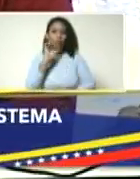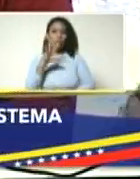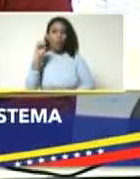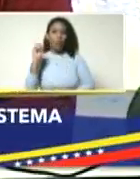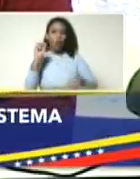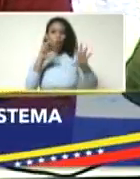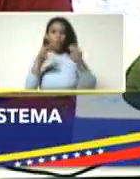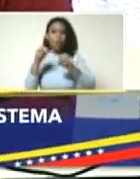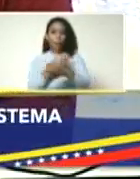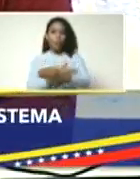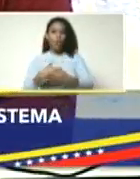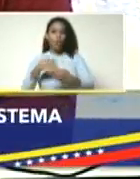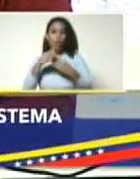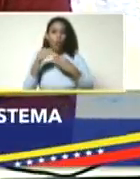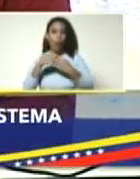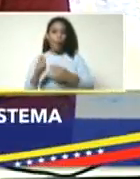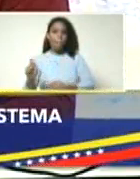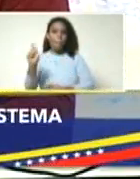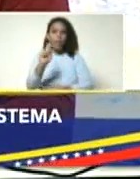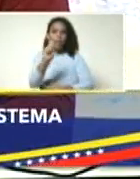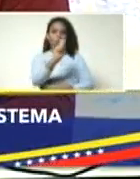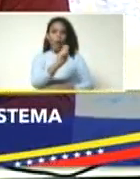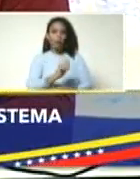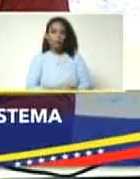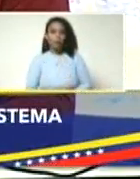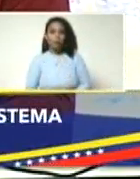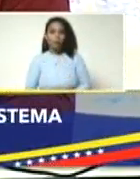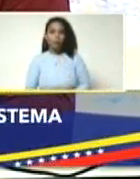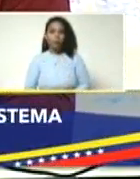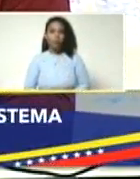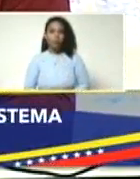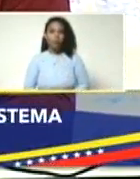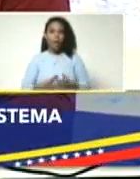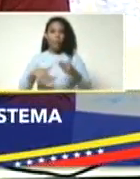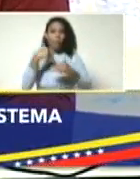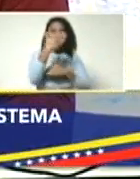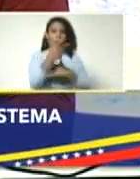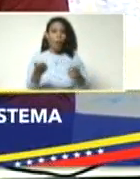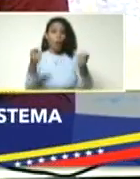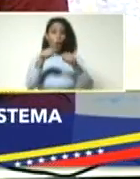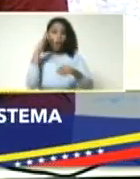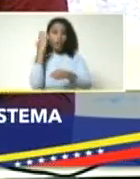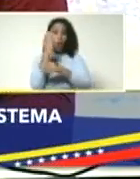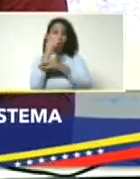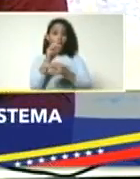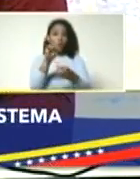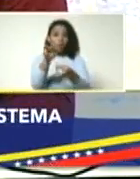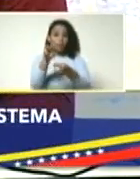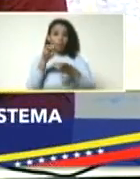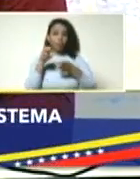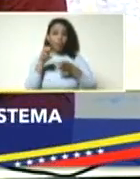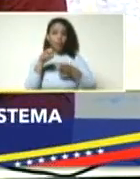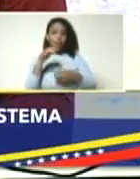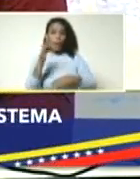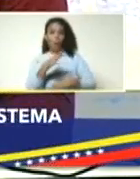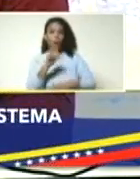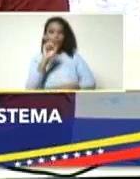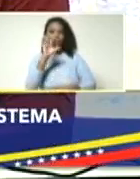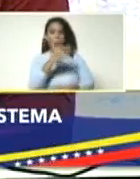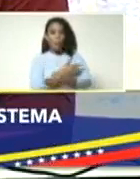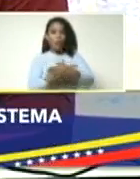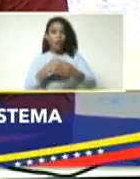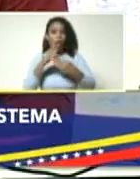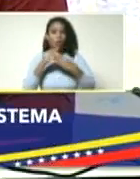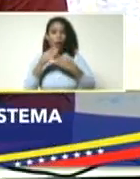y 80 millones de dólares mensuales. Náguara. Después del bloqueo y las sanciones, ha ingresado cerca de 3 millones de